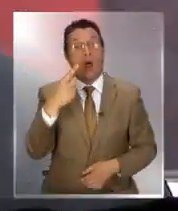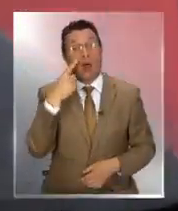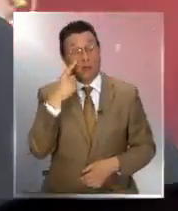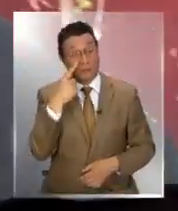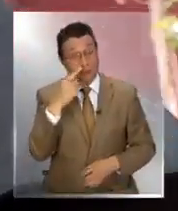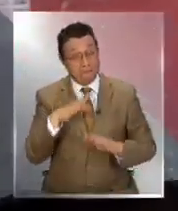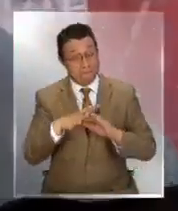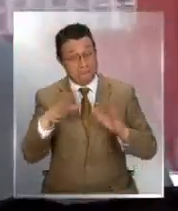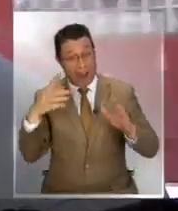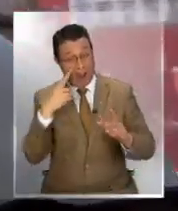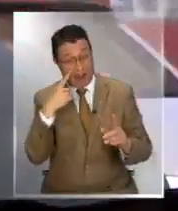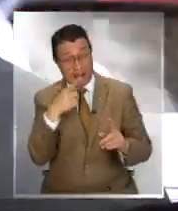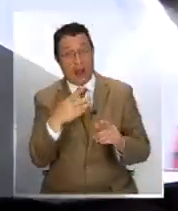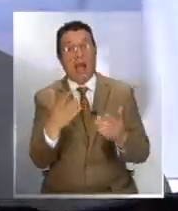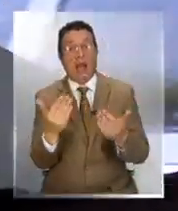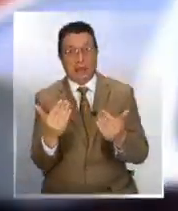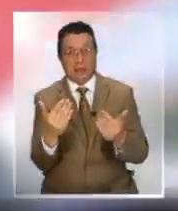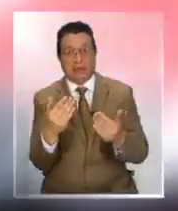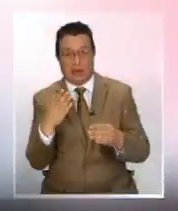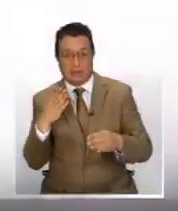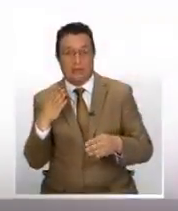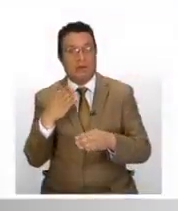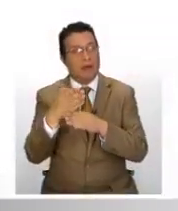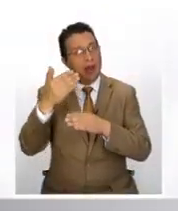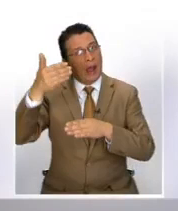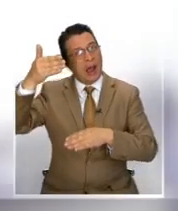mega mercado, es necesario viajar al pasado.